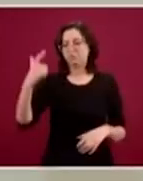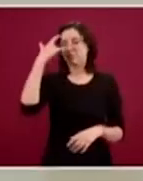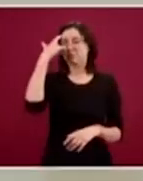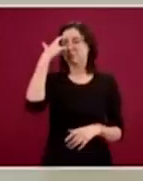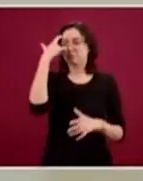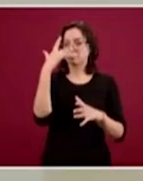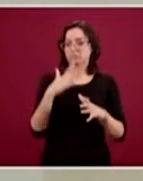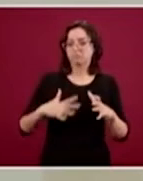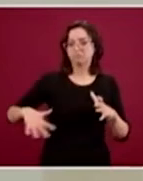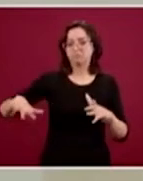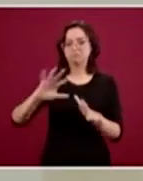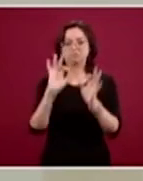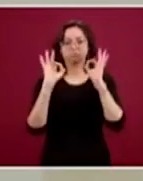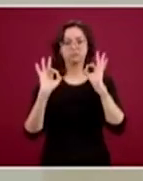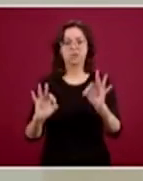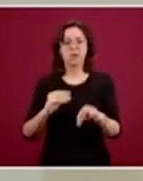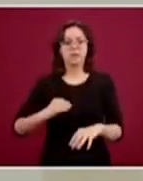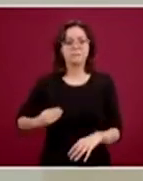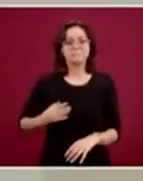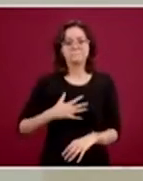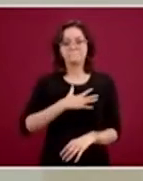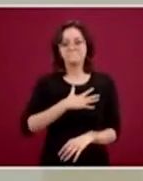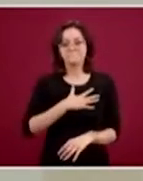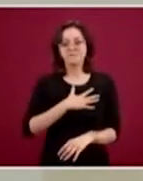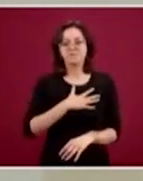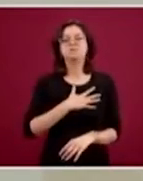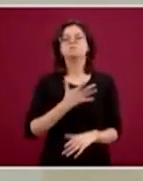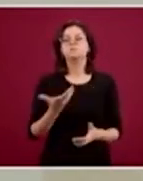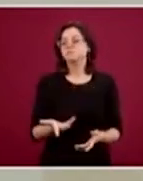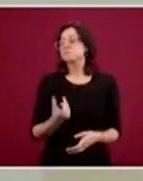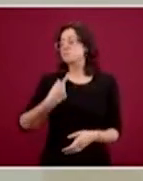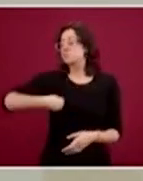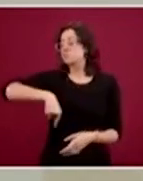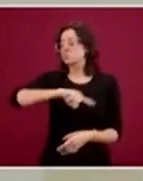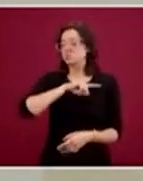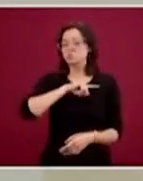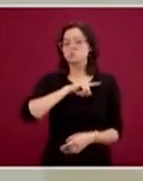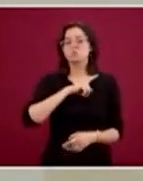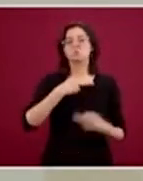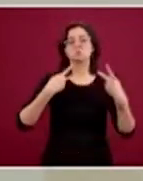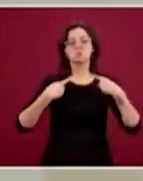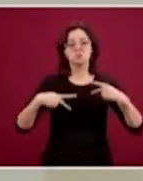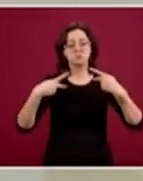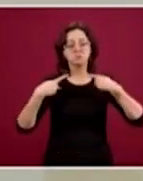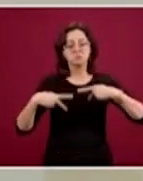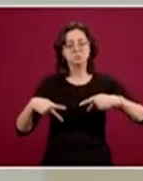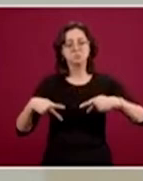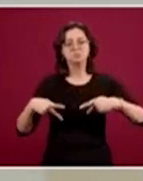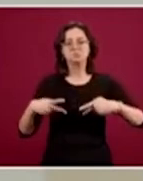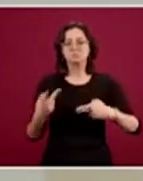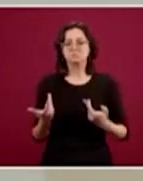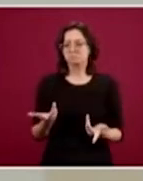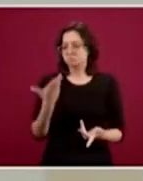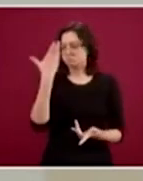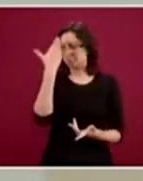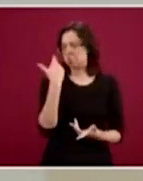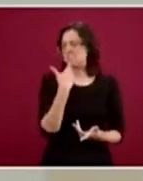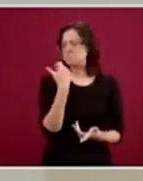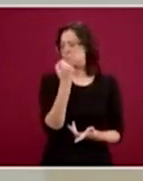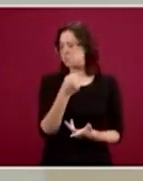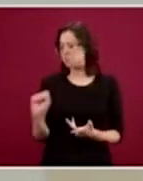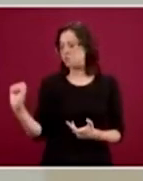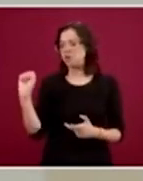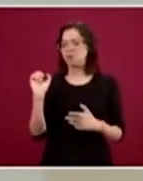y social, en el cual las personas somos capaces de desarrollar nuestras habilidades, de